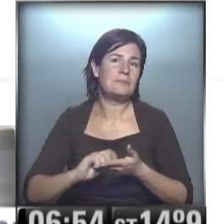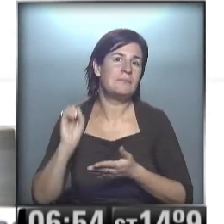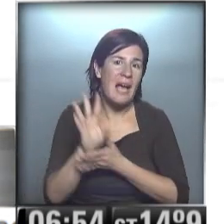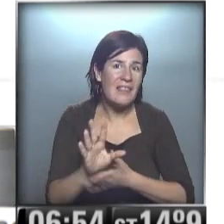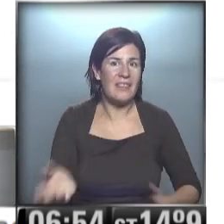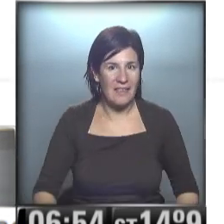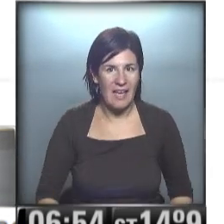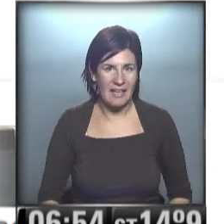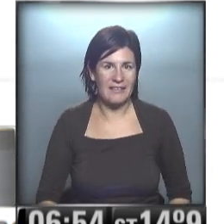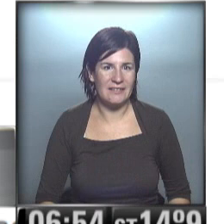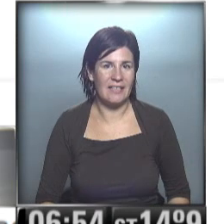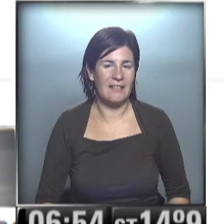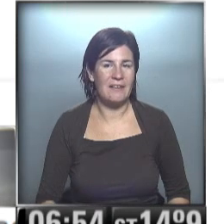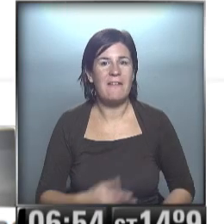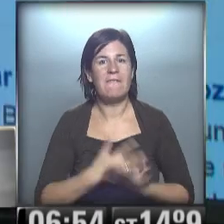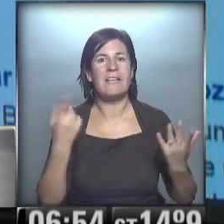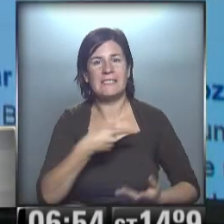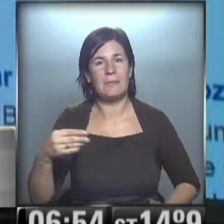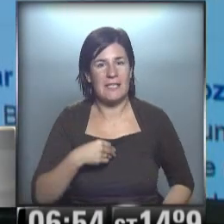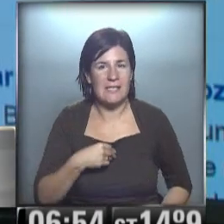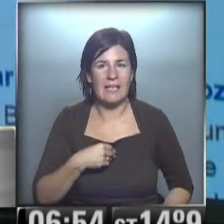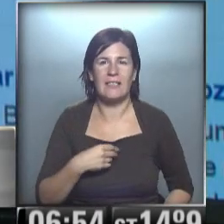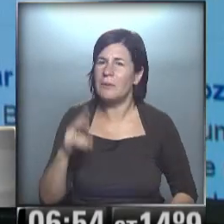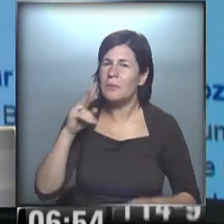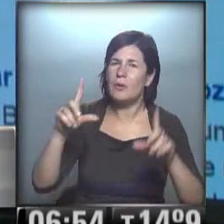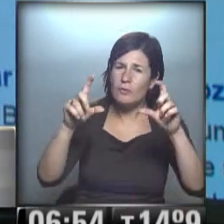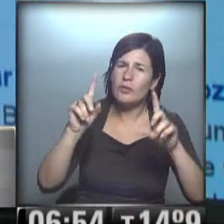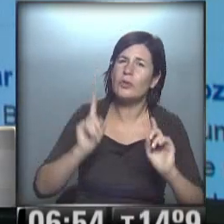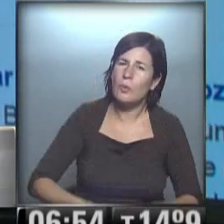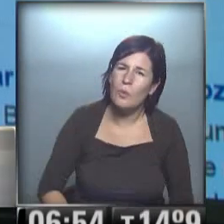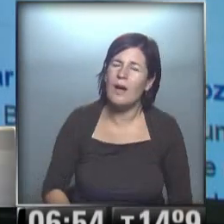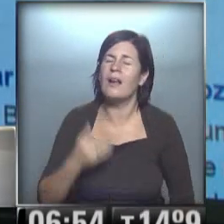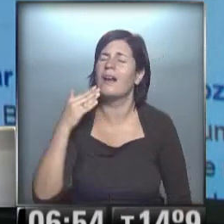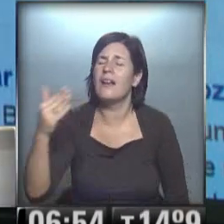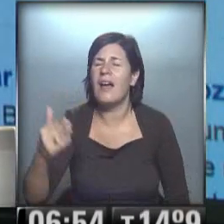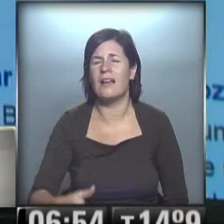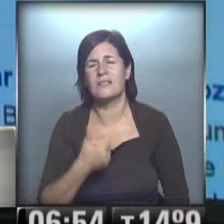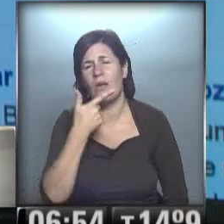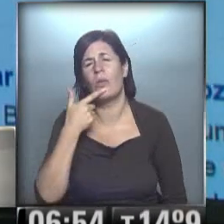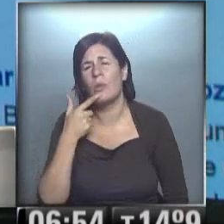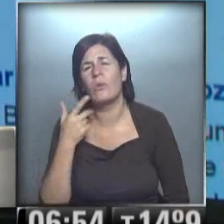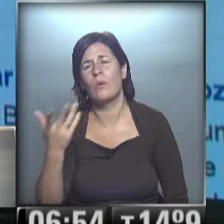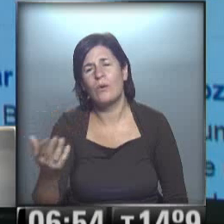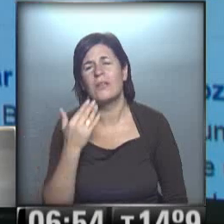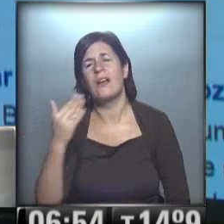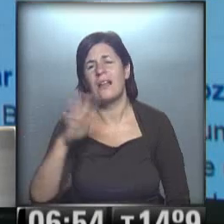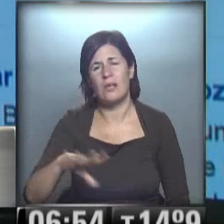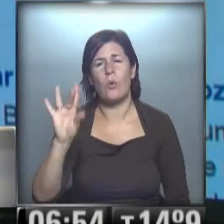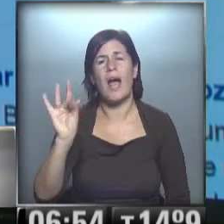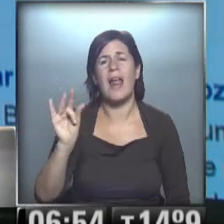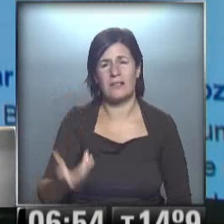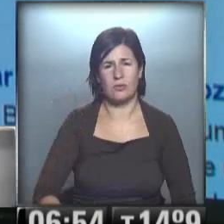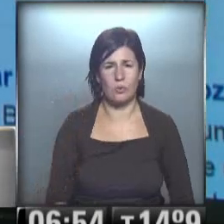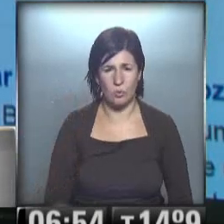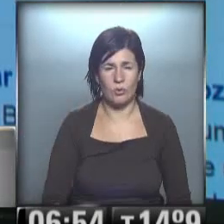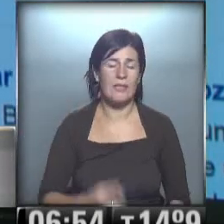José, muchísimas gracias, dulzura. Ahí te veo en la foto, está chiquita la foto, pero te veo. Gracias, Vicky, desde Azul, ¿eh? Gracias,